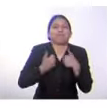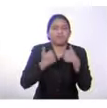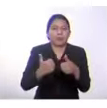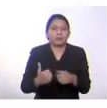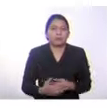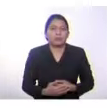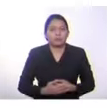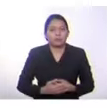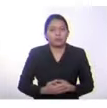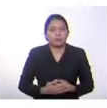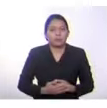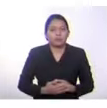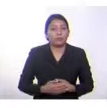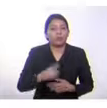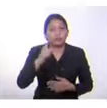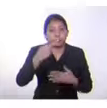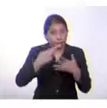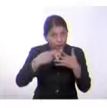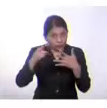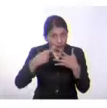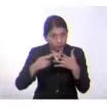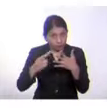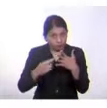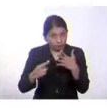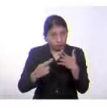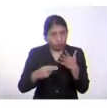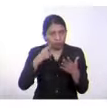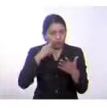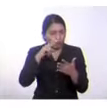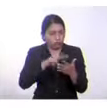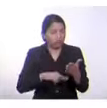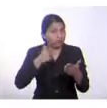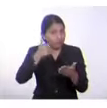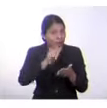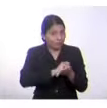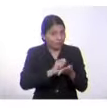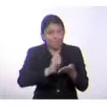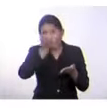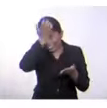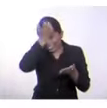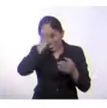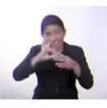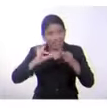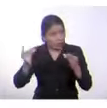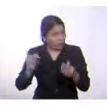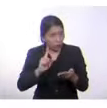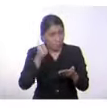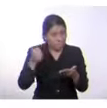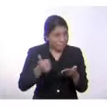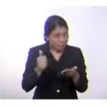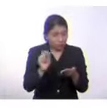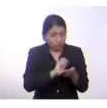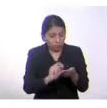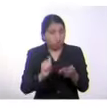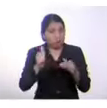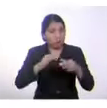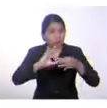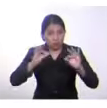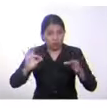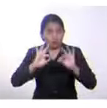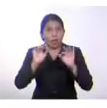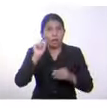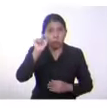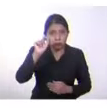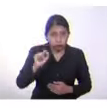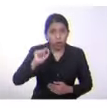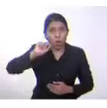Revisión. Revisa que tu texto esté bien escrito, sin errores de ortografía, con el uso adecuado de signos de